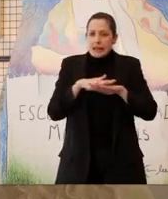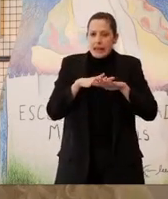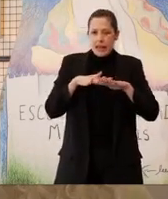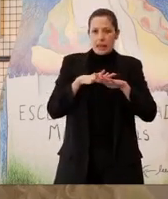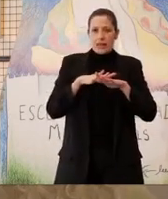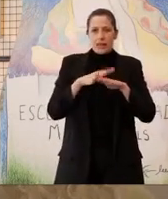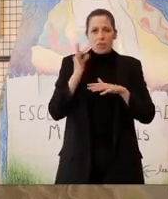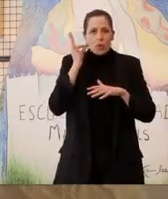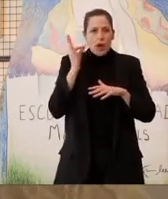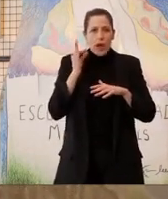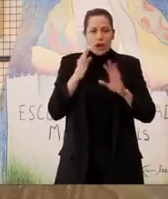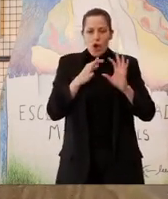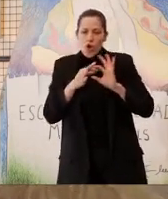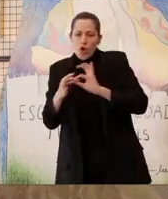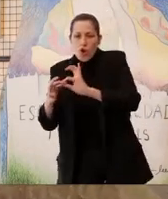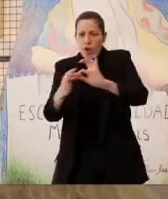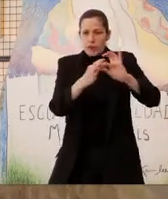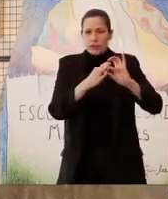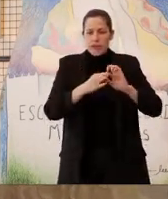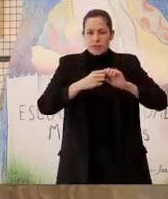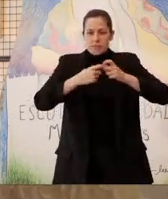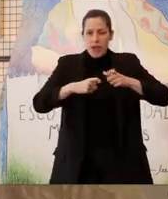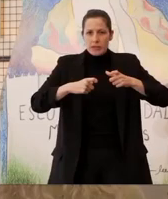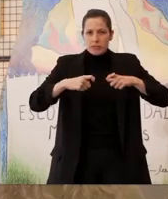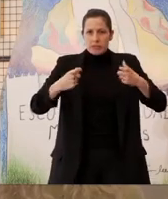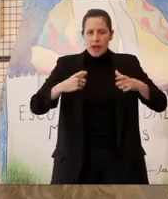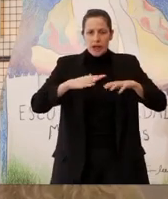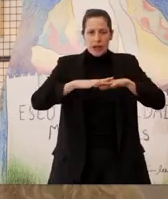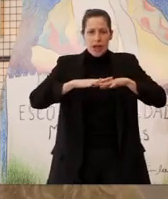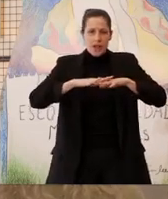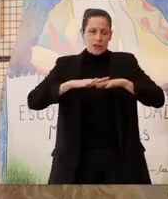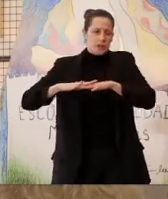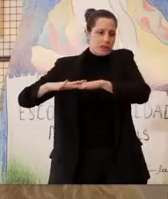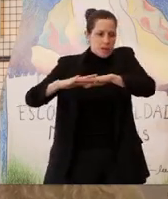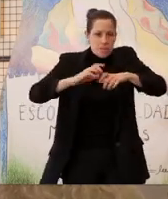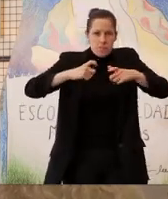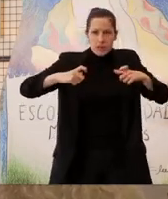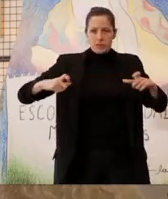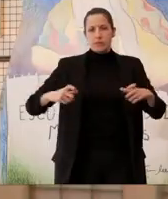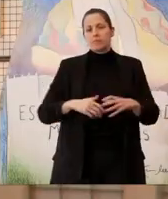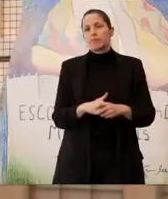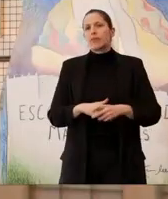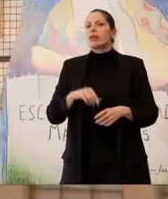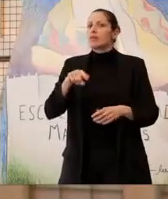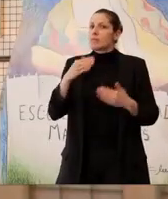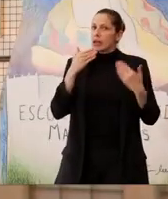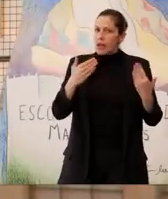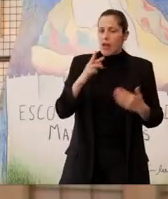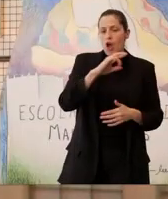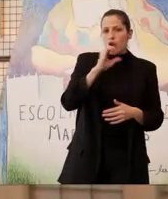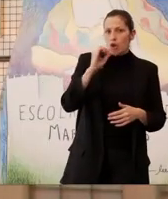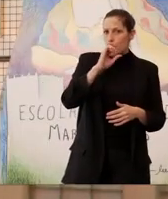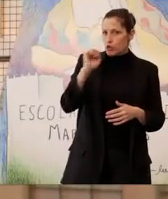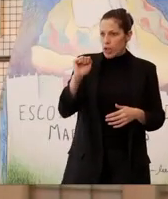mujeres conectadas no a muchas de las mujeres que han estado aquí querida Rosa querida Marina yo